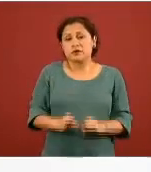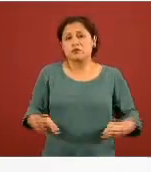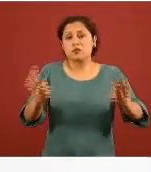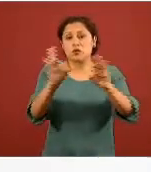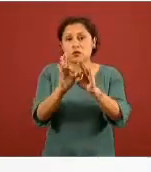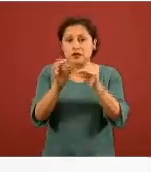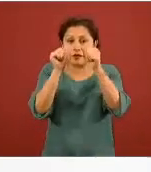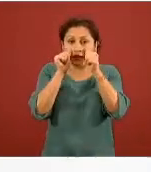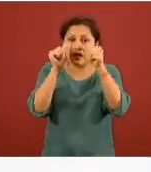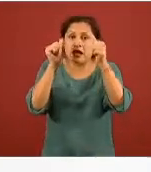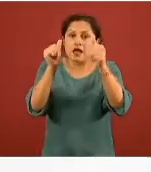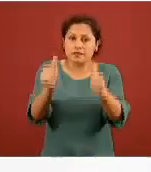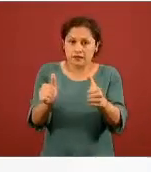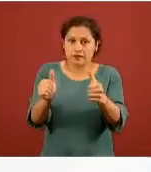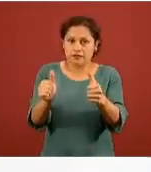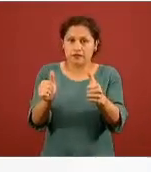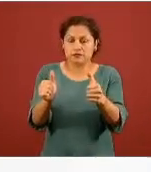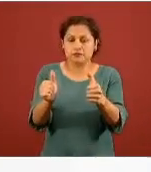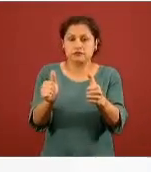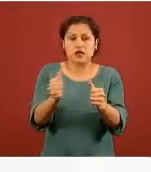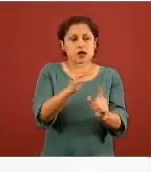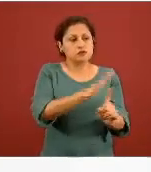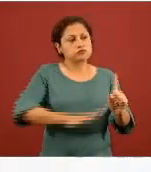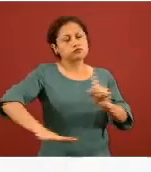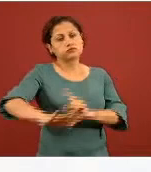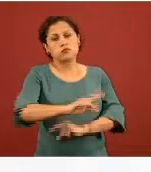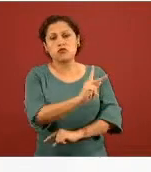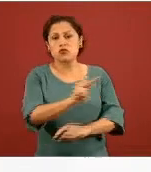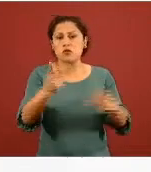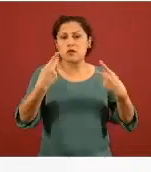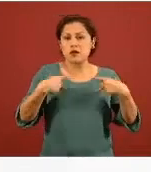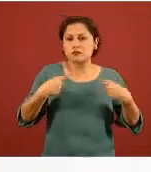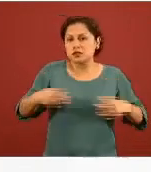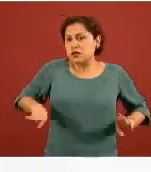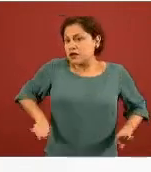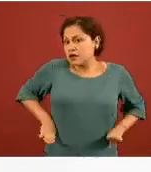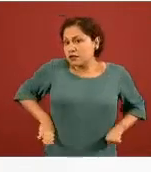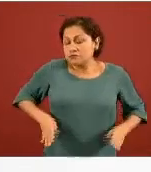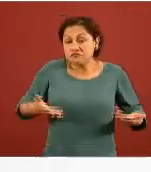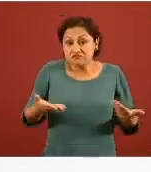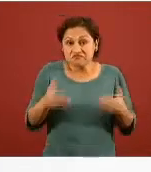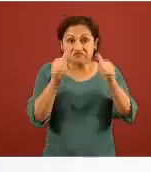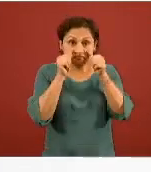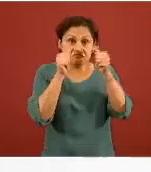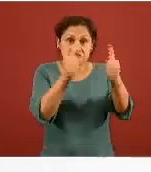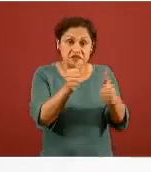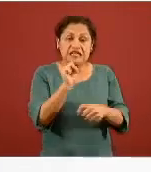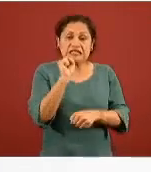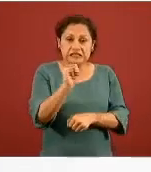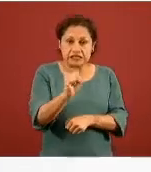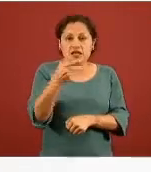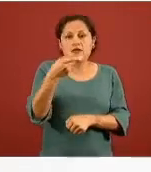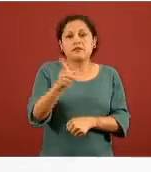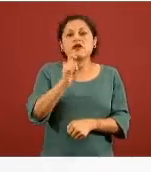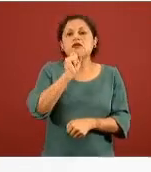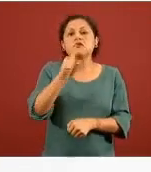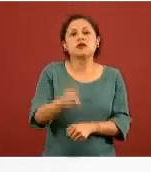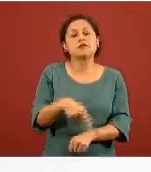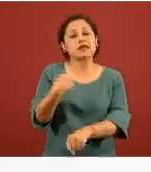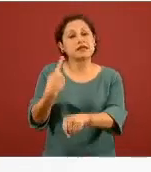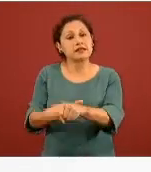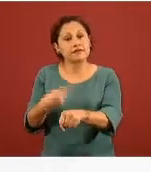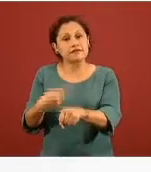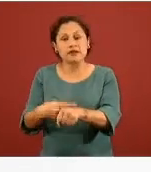las características de nuestra población en un comportamiento epidemiológico en el que estamos